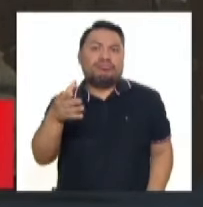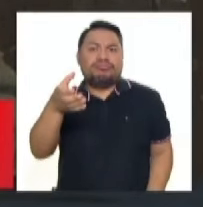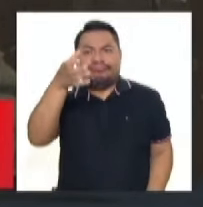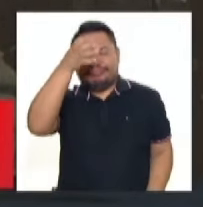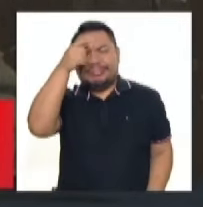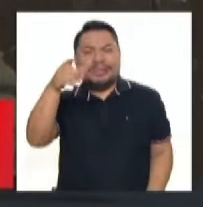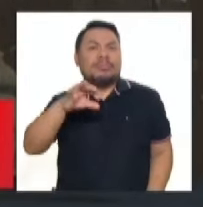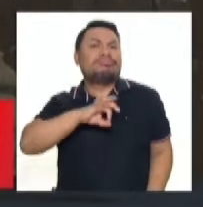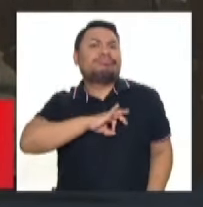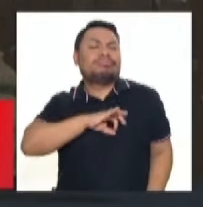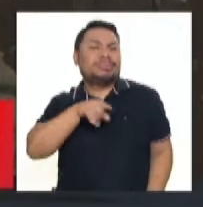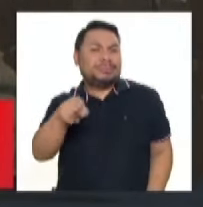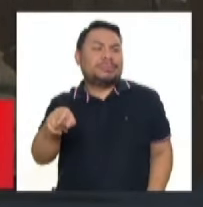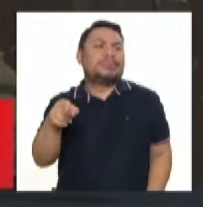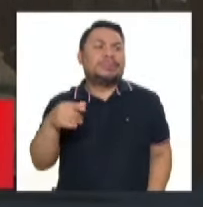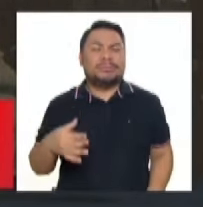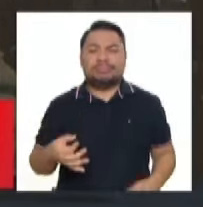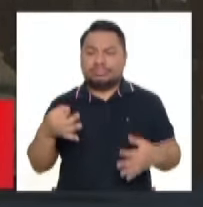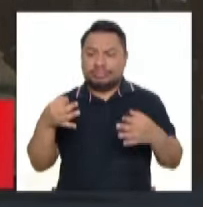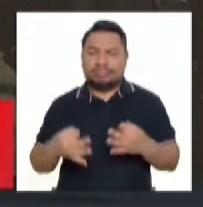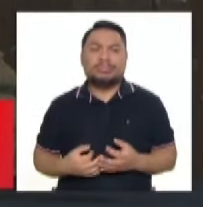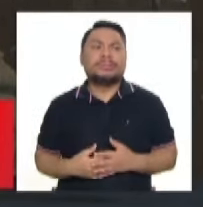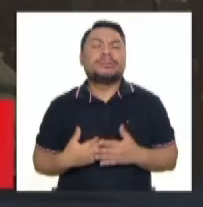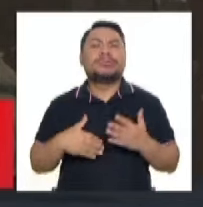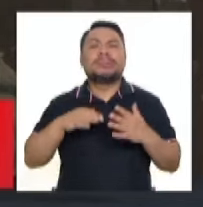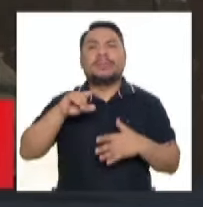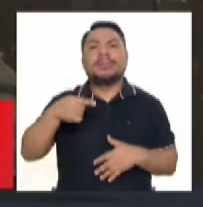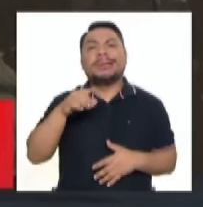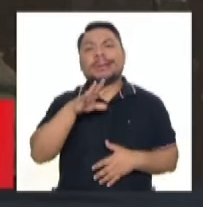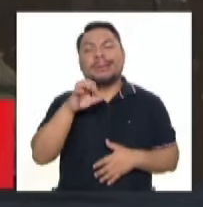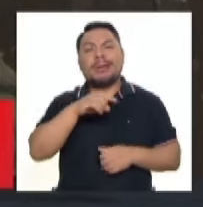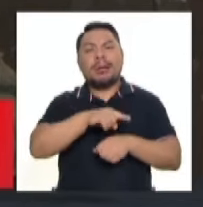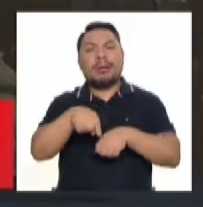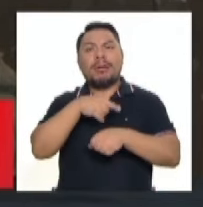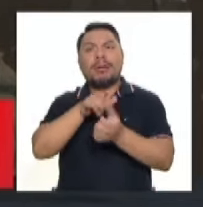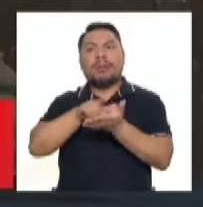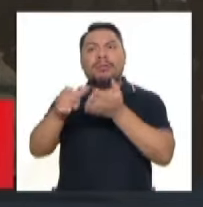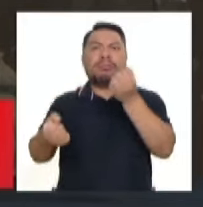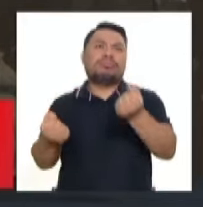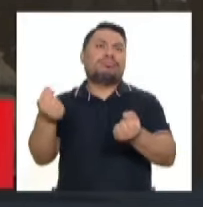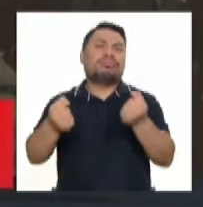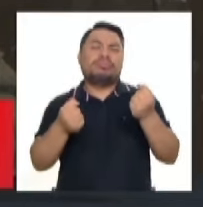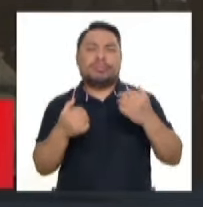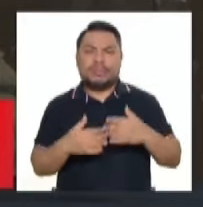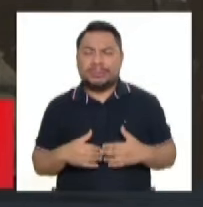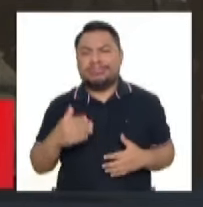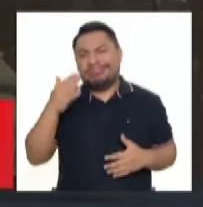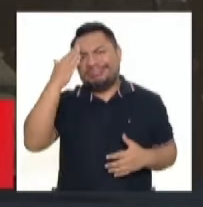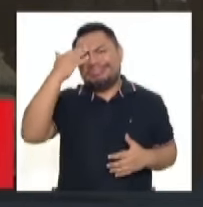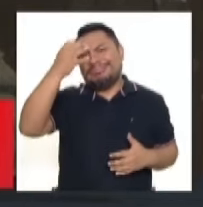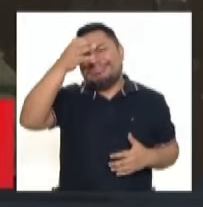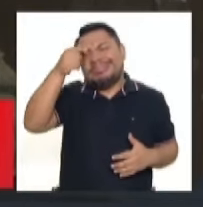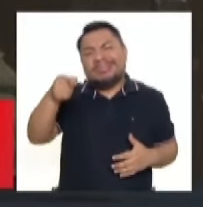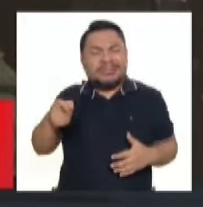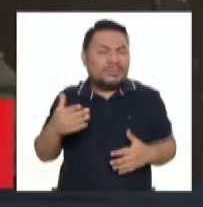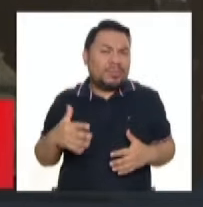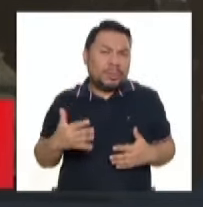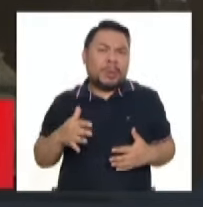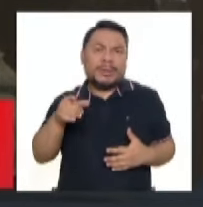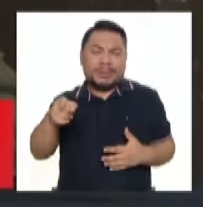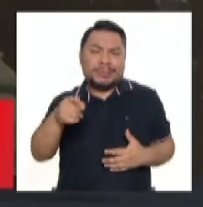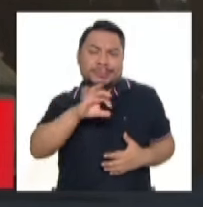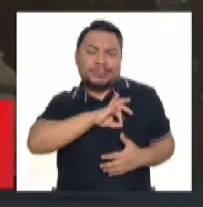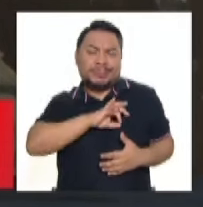piloto altamente calificado, tiene más de 1.500 horas de vuelo como piloto de combate. Además, él ha